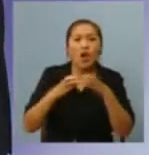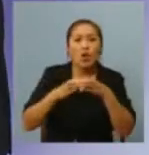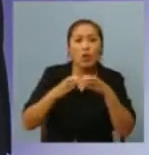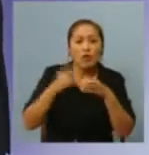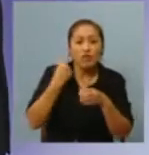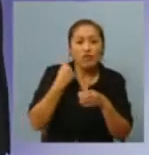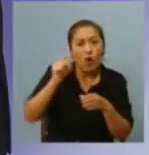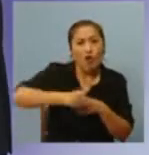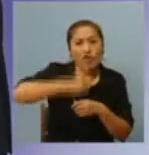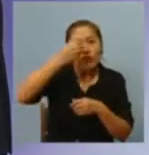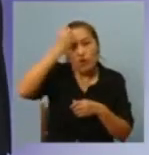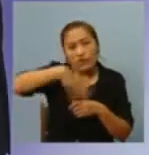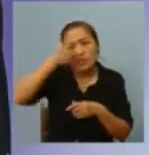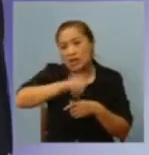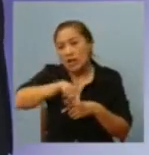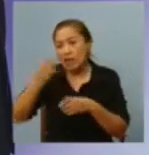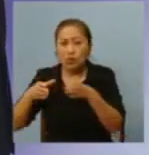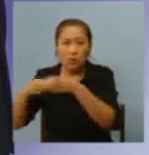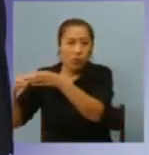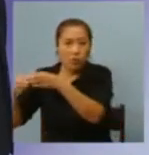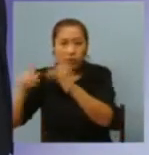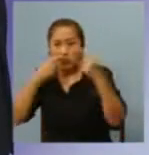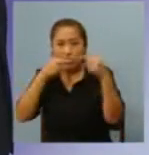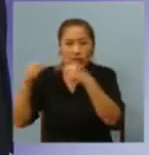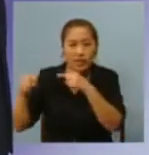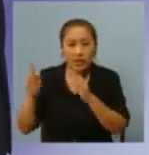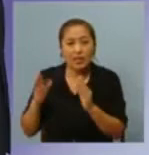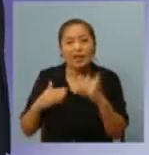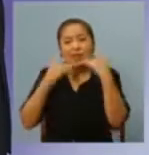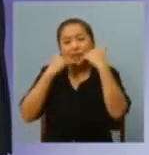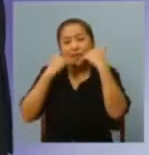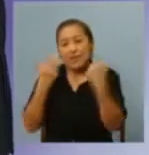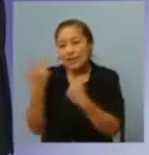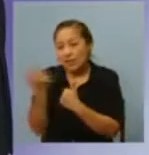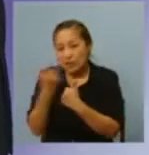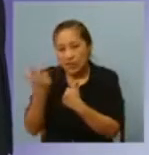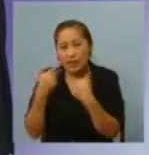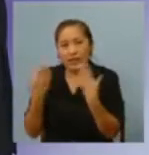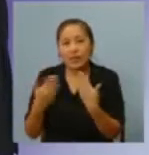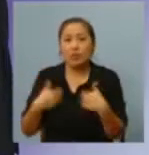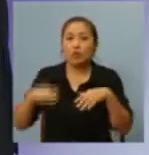dos oposiciones distintas, lo dije anoche, pero muy agradecido con las tres